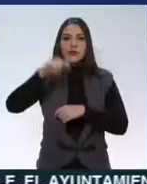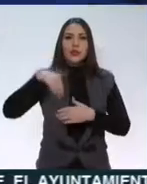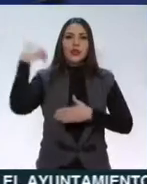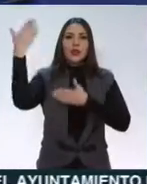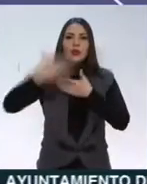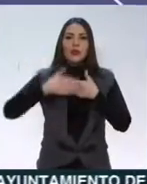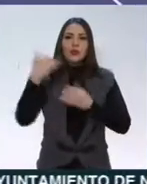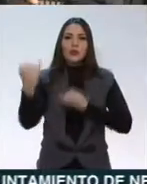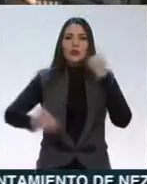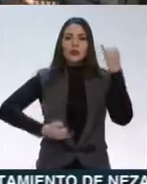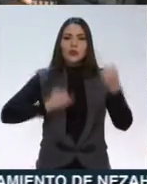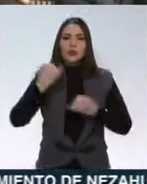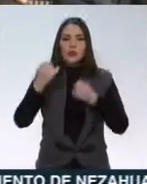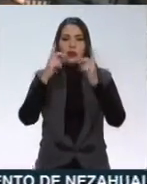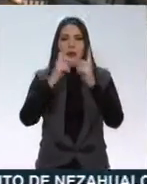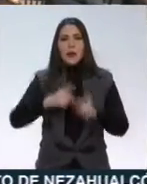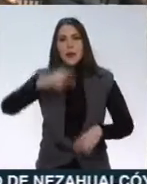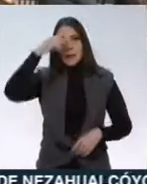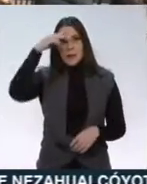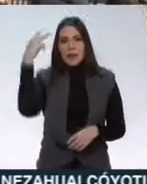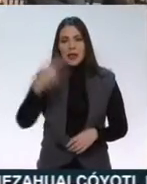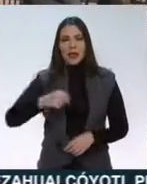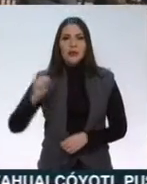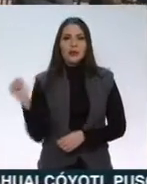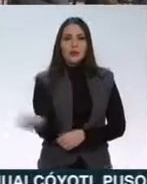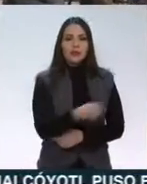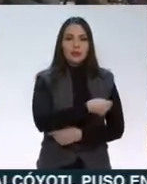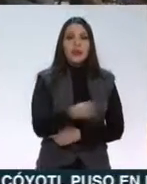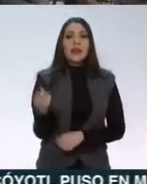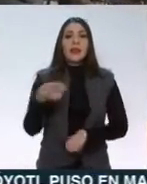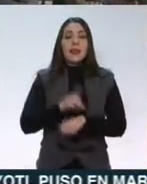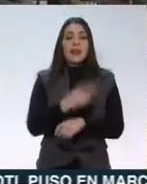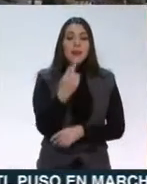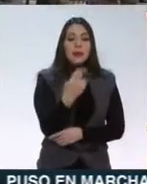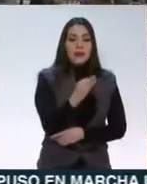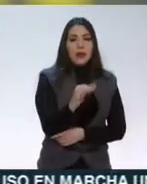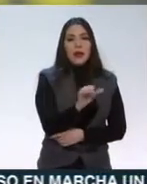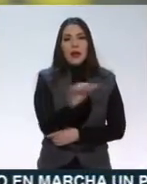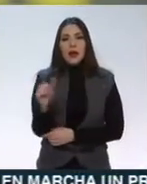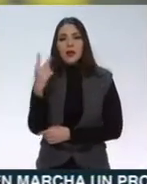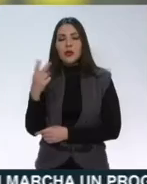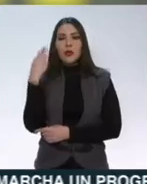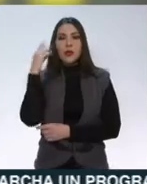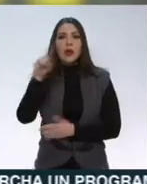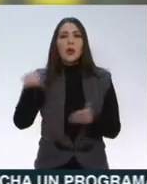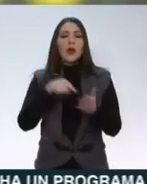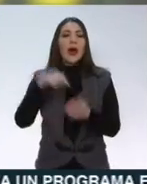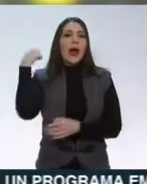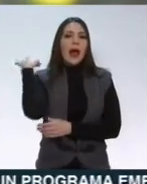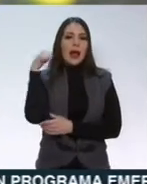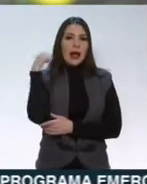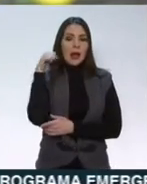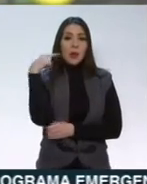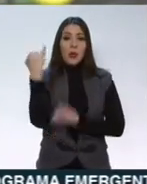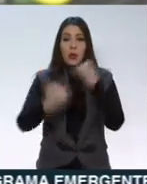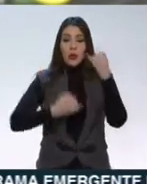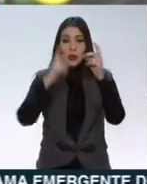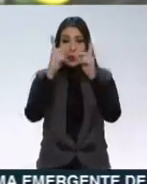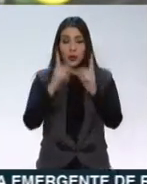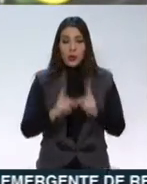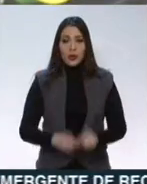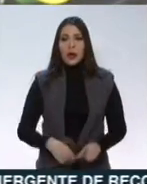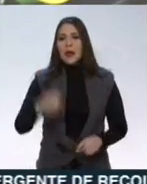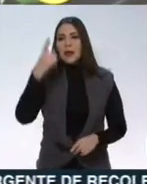Abierto Mexicano del Tenis, que se disputará del 25 de febrero al 2 de marzo en el puerto de Acapulco, Guerrero. Torneo que servirá como